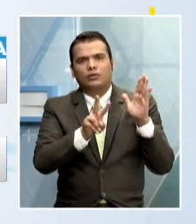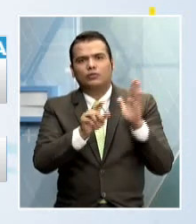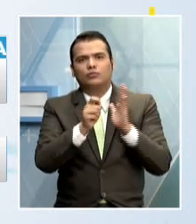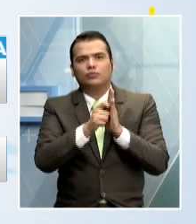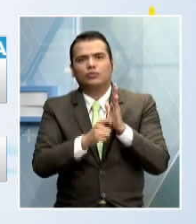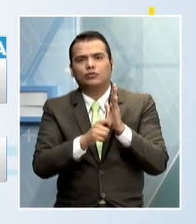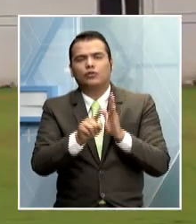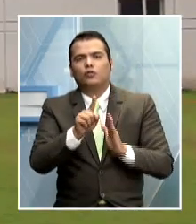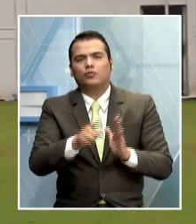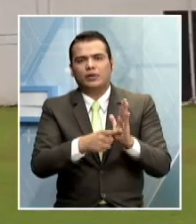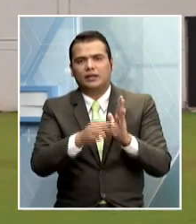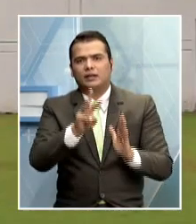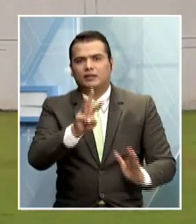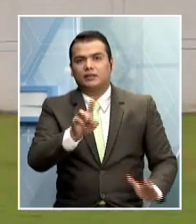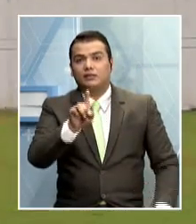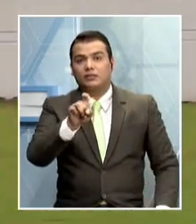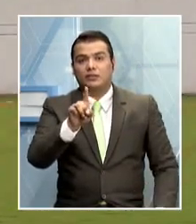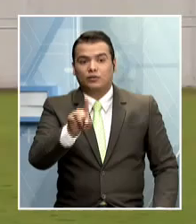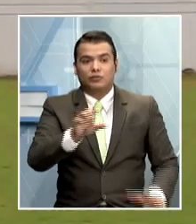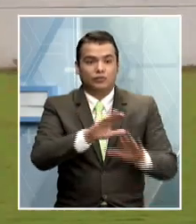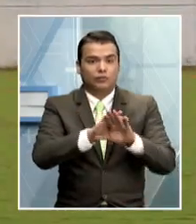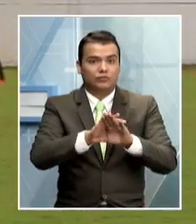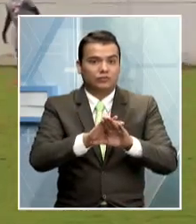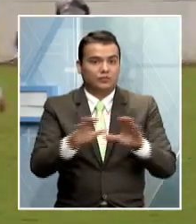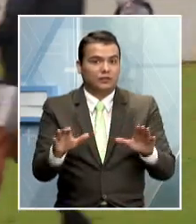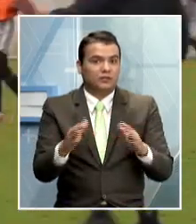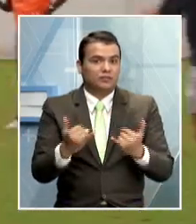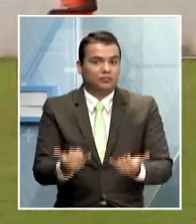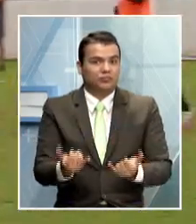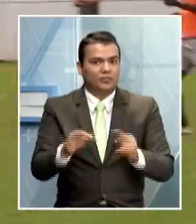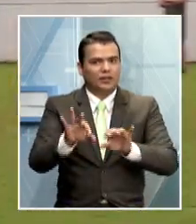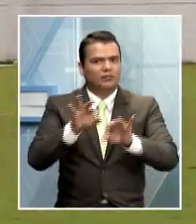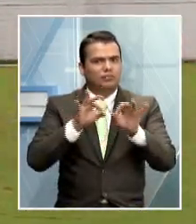1.361. El viernes la Conmebol hará el sorteo de sus competencias.